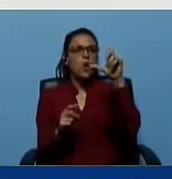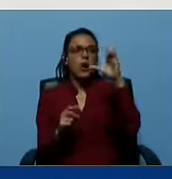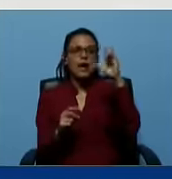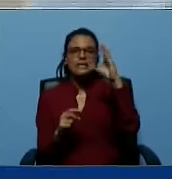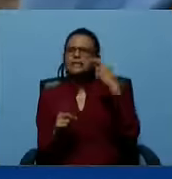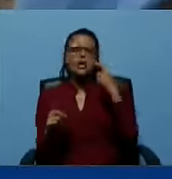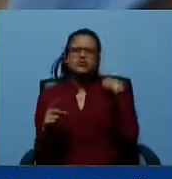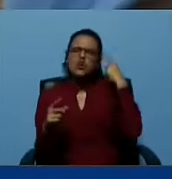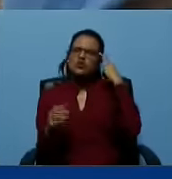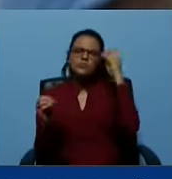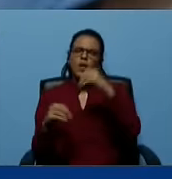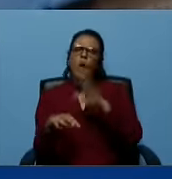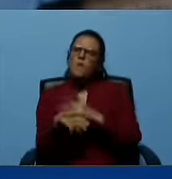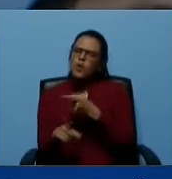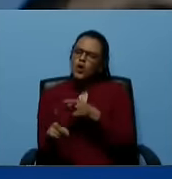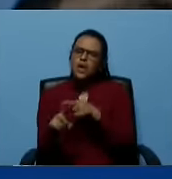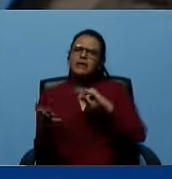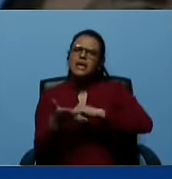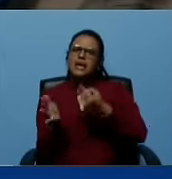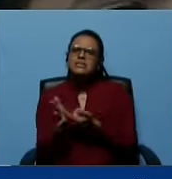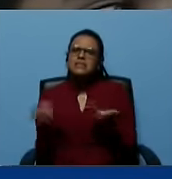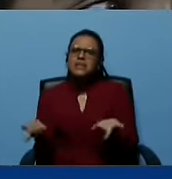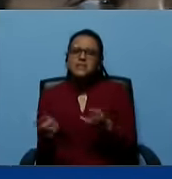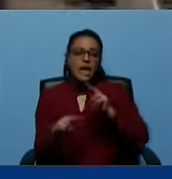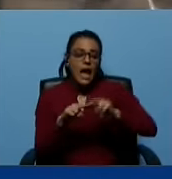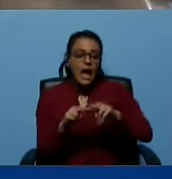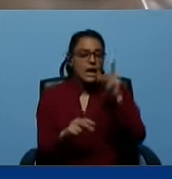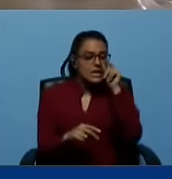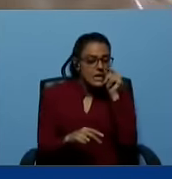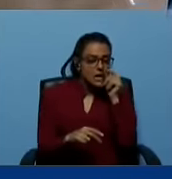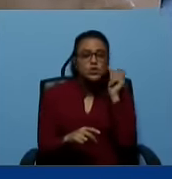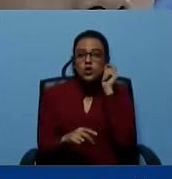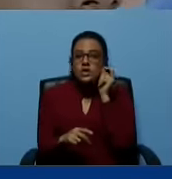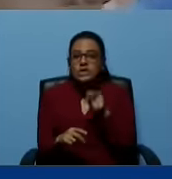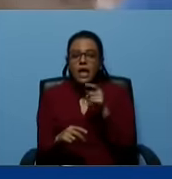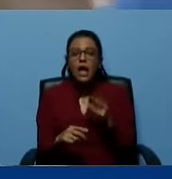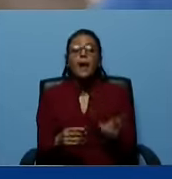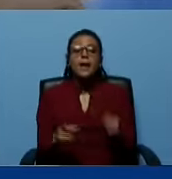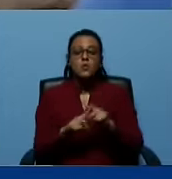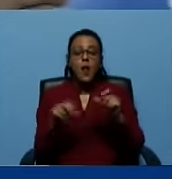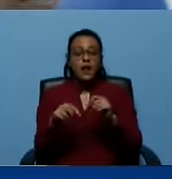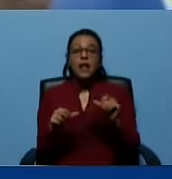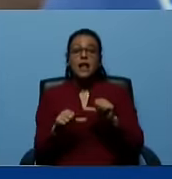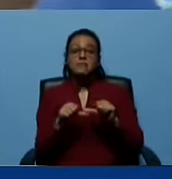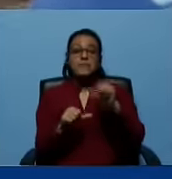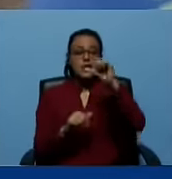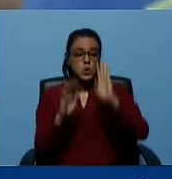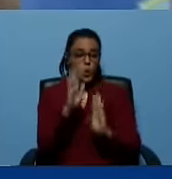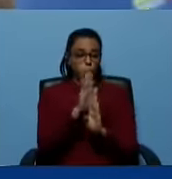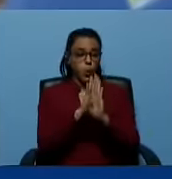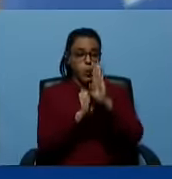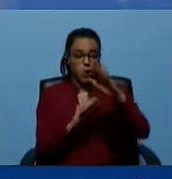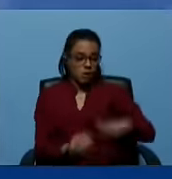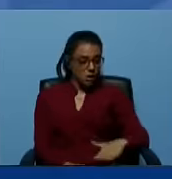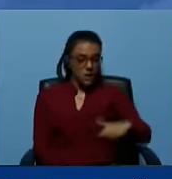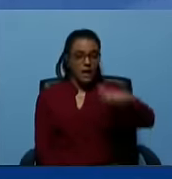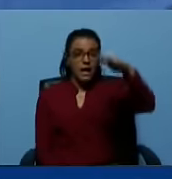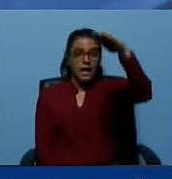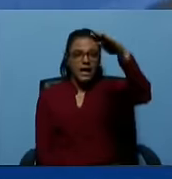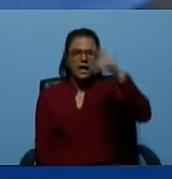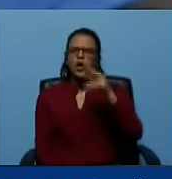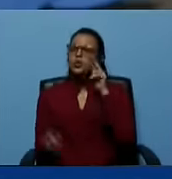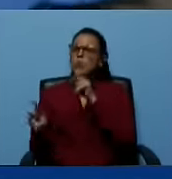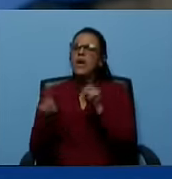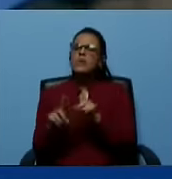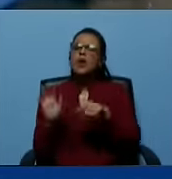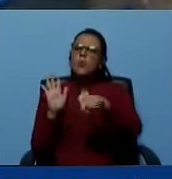planteando, porque es que el niño y la niña pasa a una nueva etapa en el desarrollo. Pero ¿por qué lo pones en